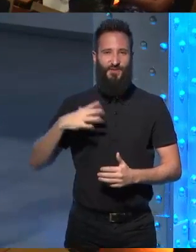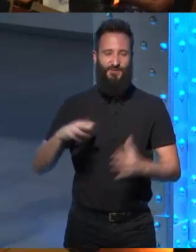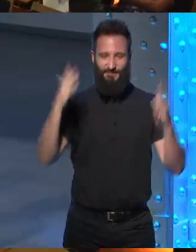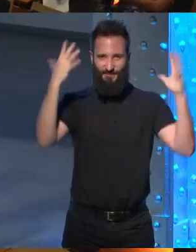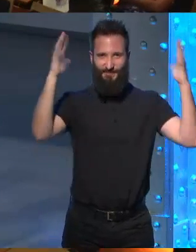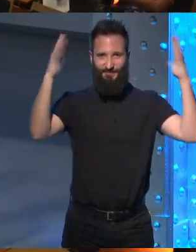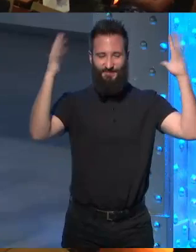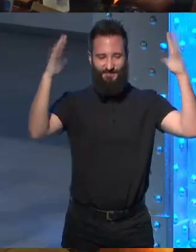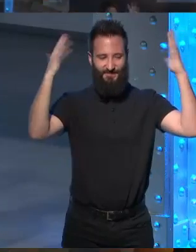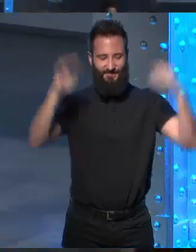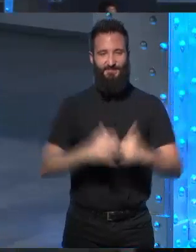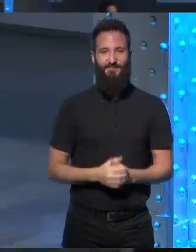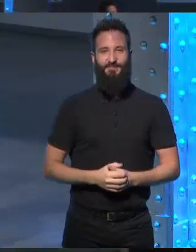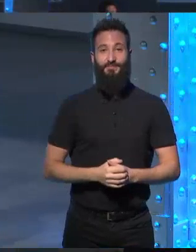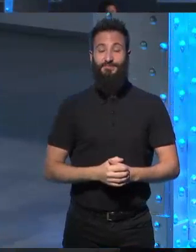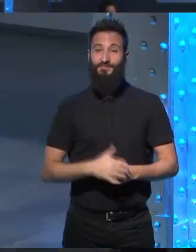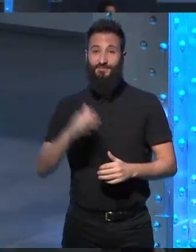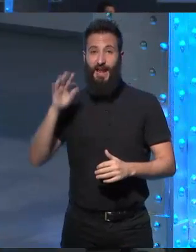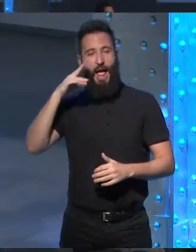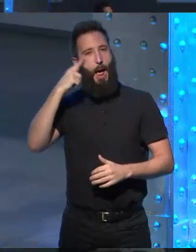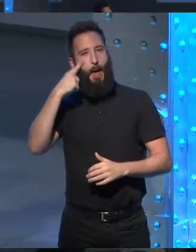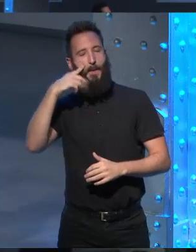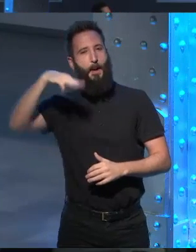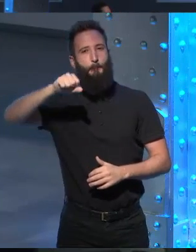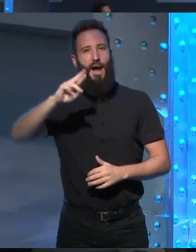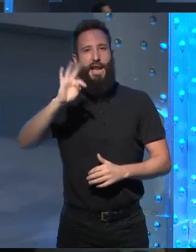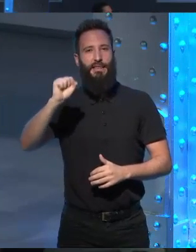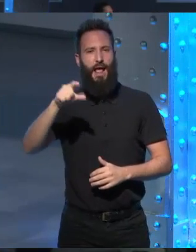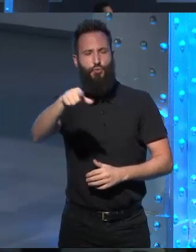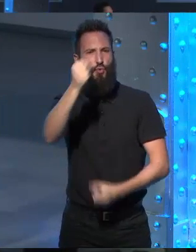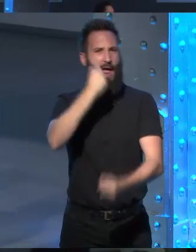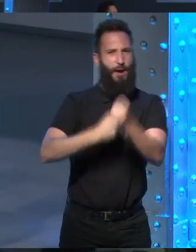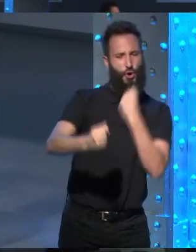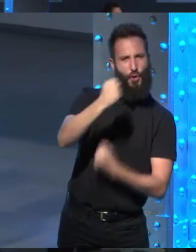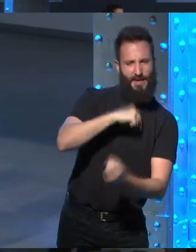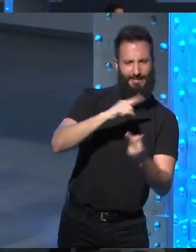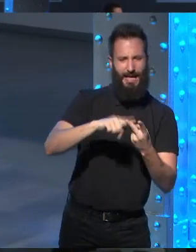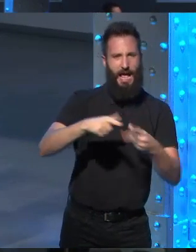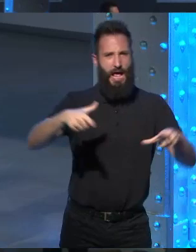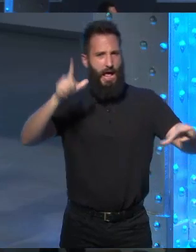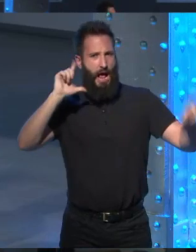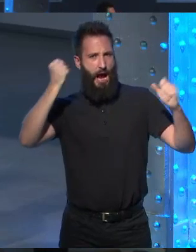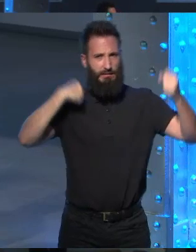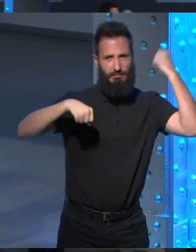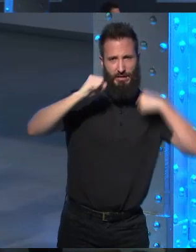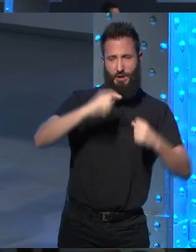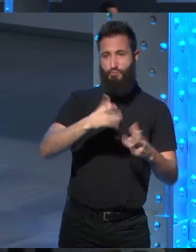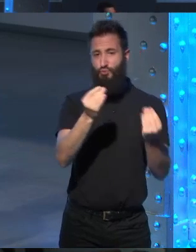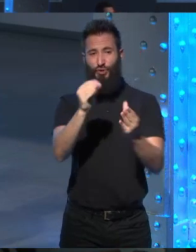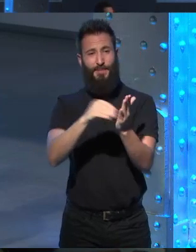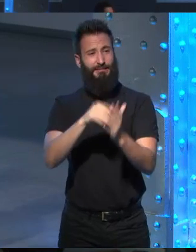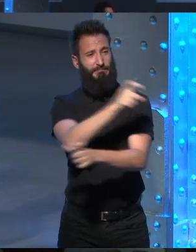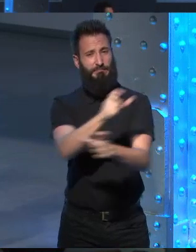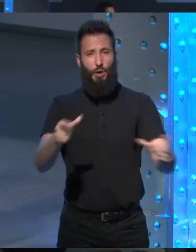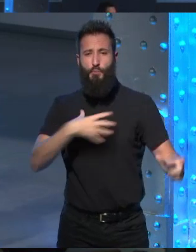tal? A ver, Marta, tú eres economista, eres actriz. Muchos de los que están aquí la conoceréis por sus vídeos